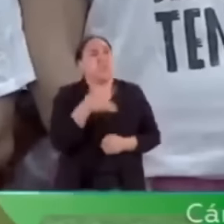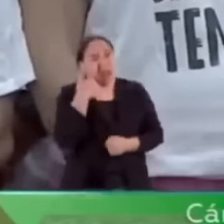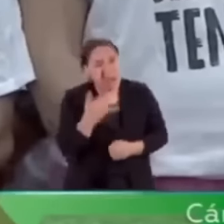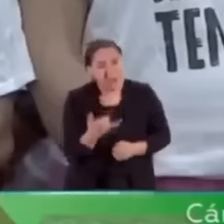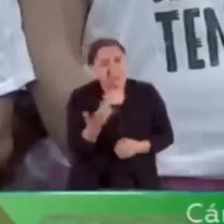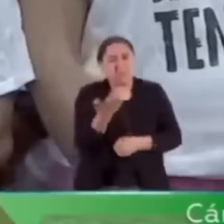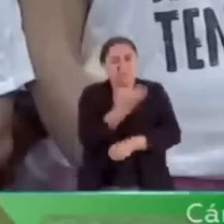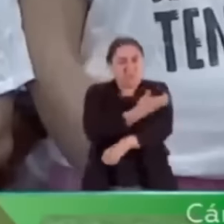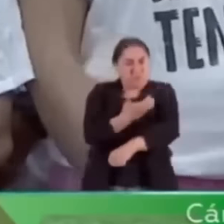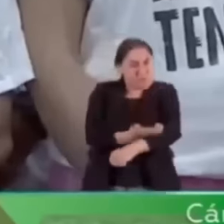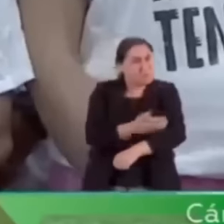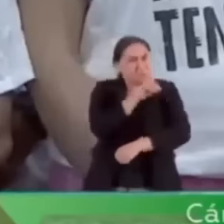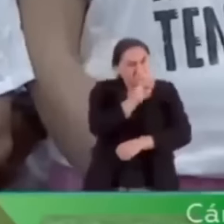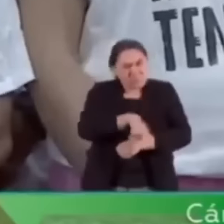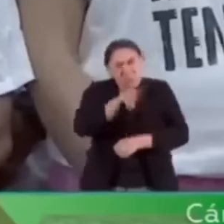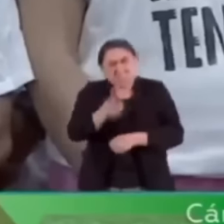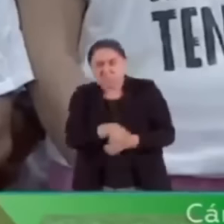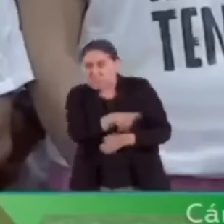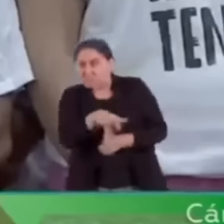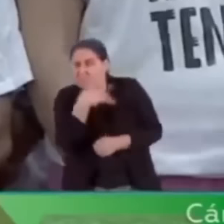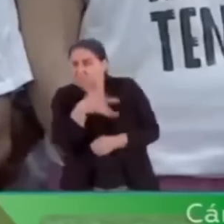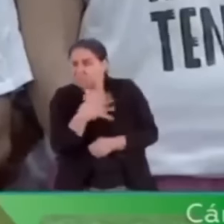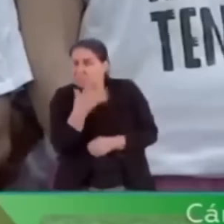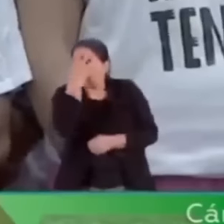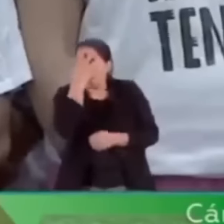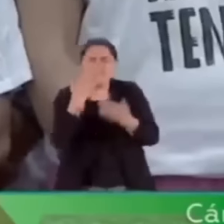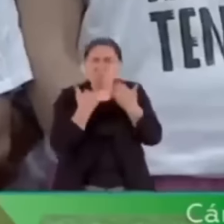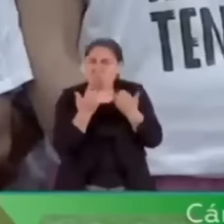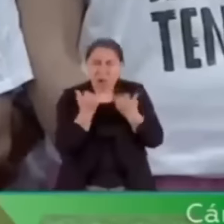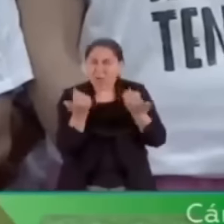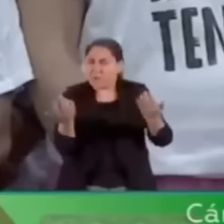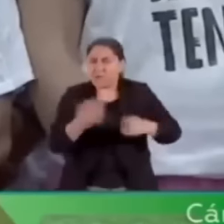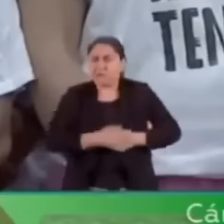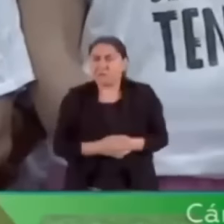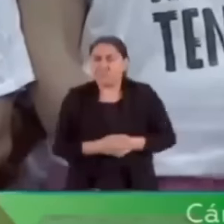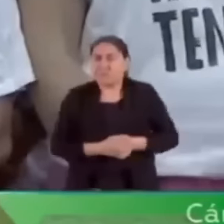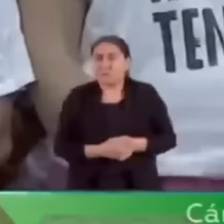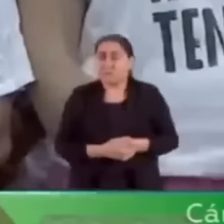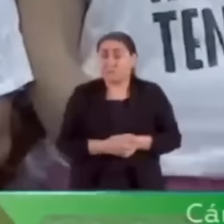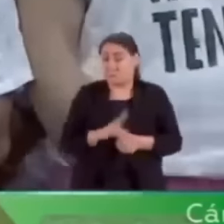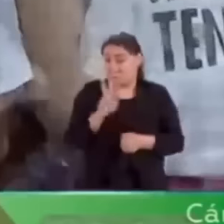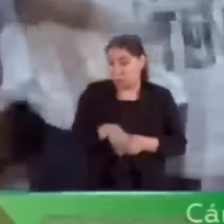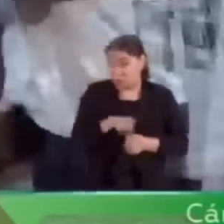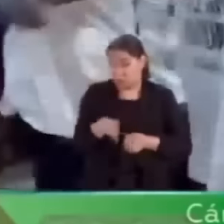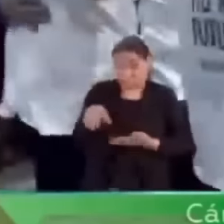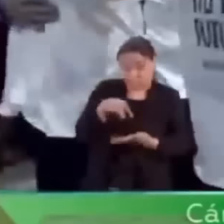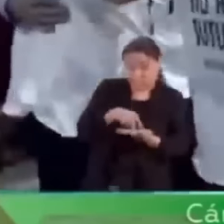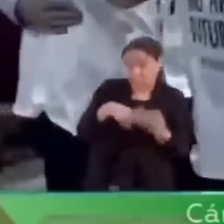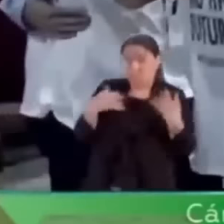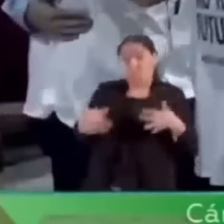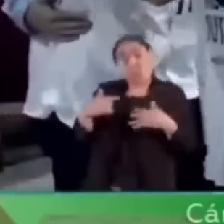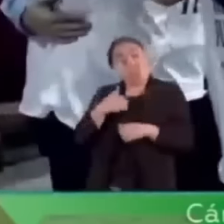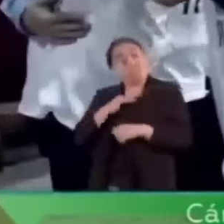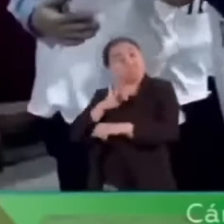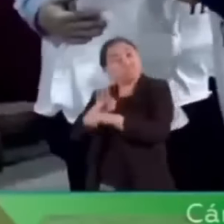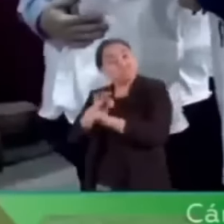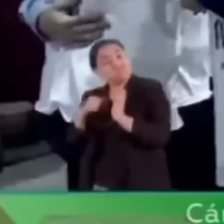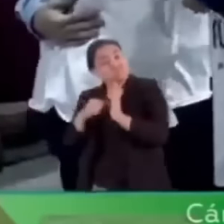verdad, ¿no les da un poquito de vergüenza? Mira que venir aquí a defender una reforma que